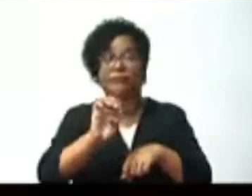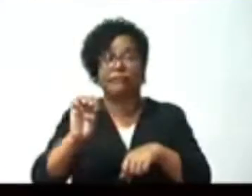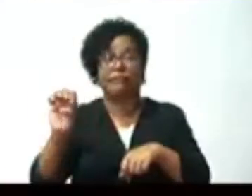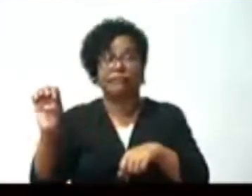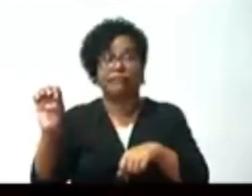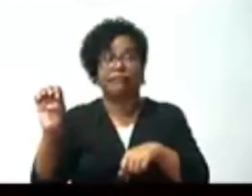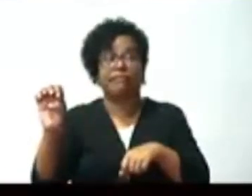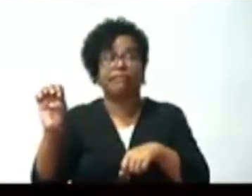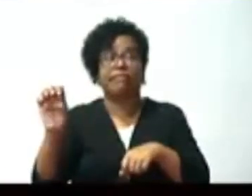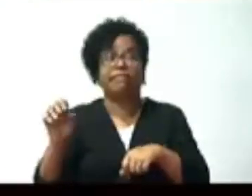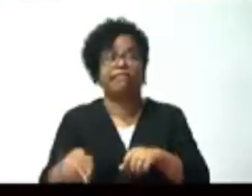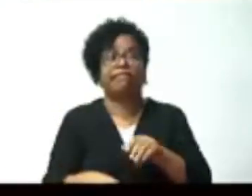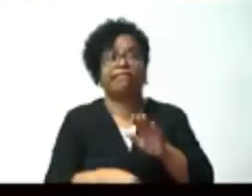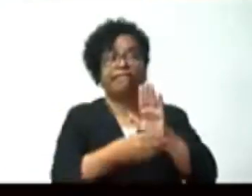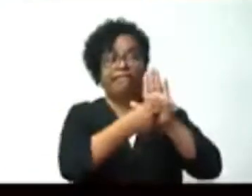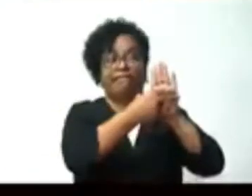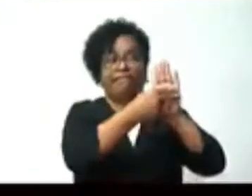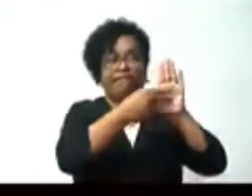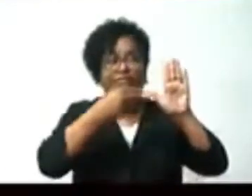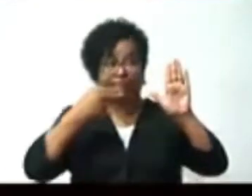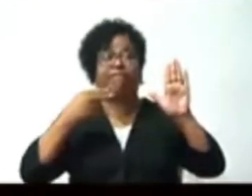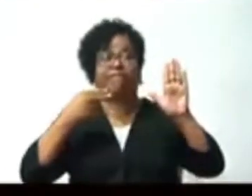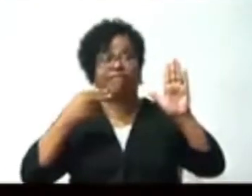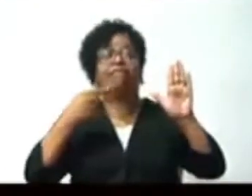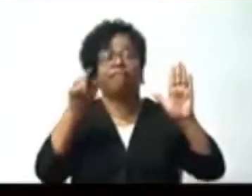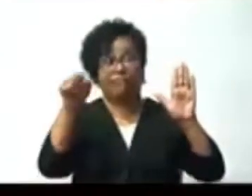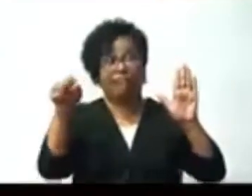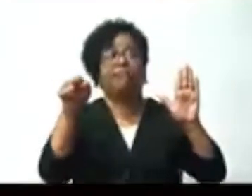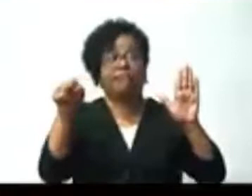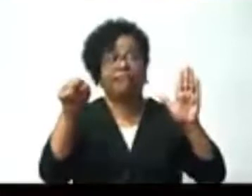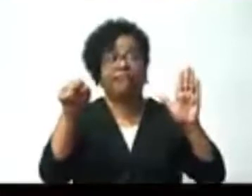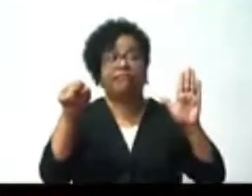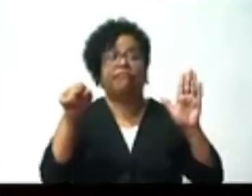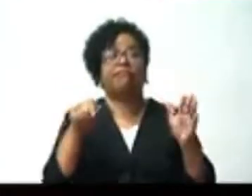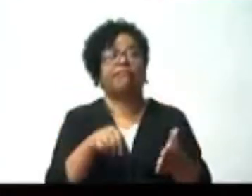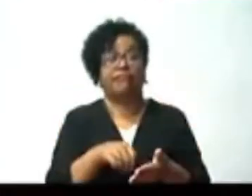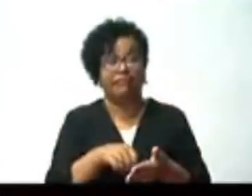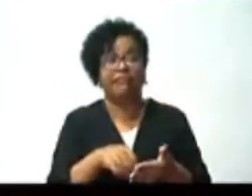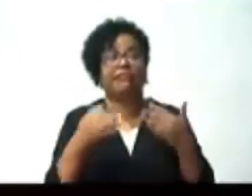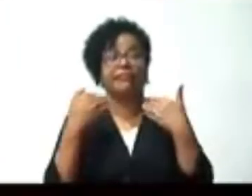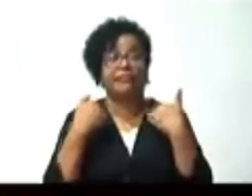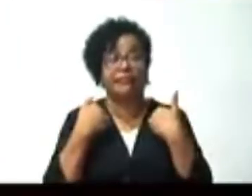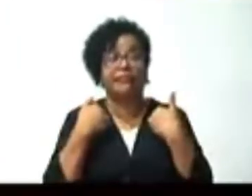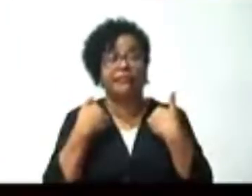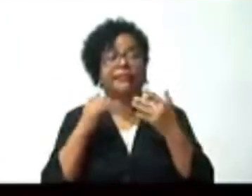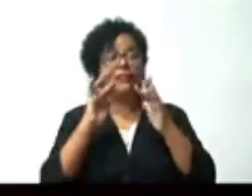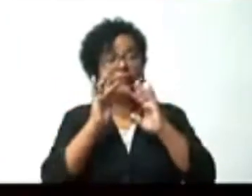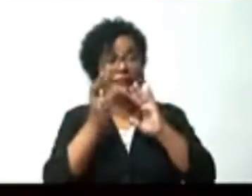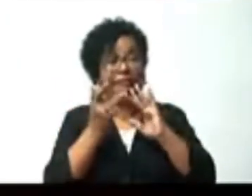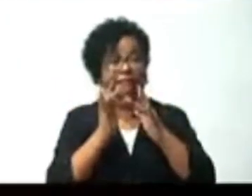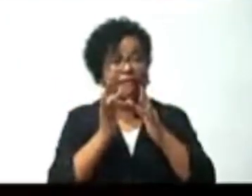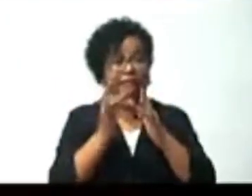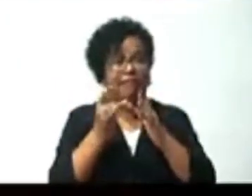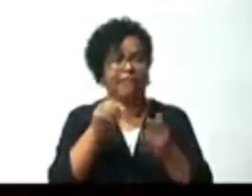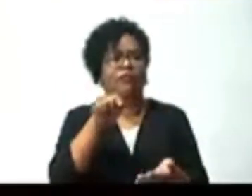una identidad, le dio un medio de comunicación para que